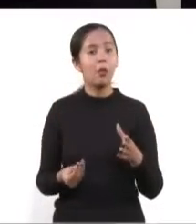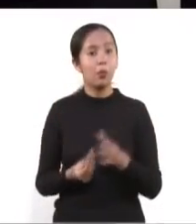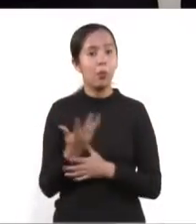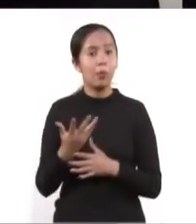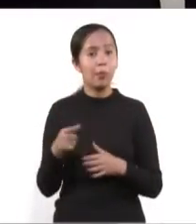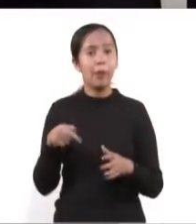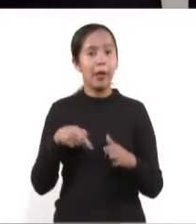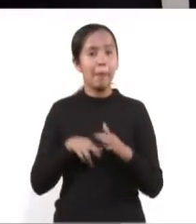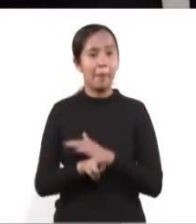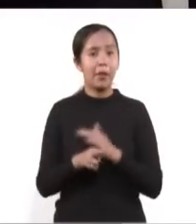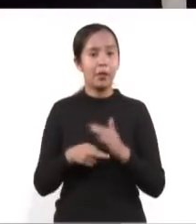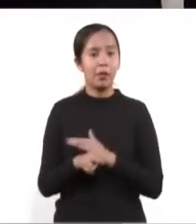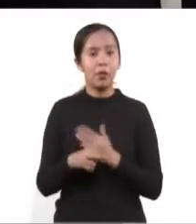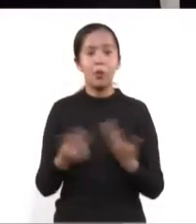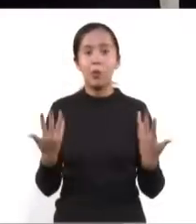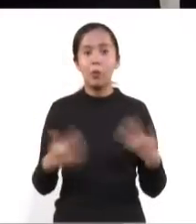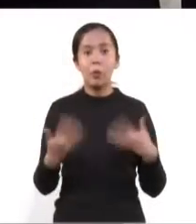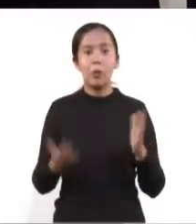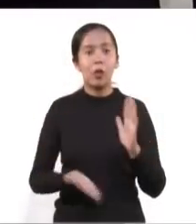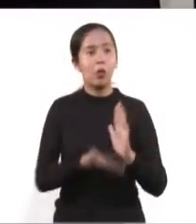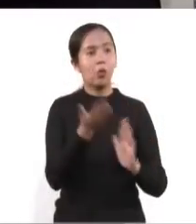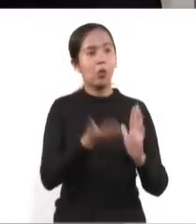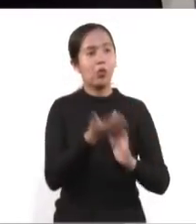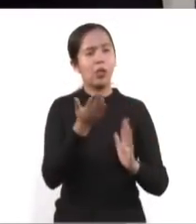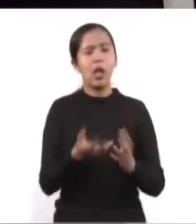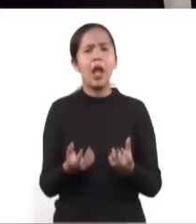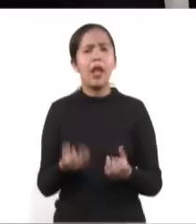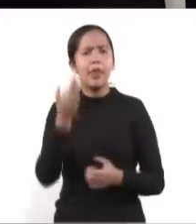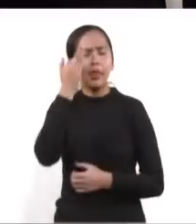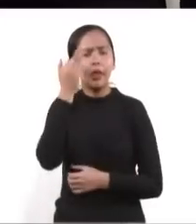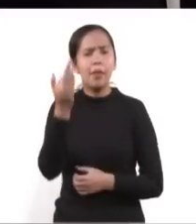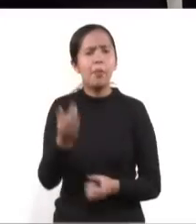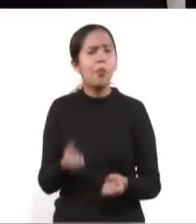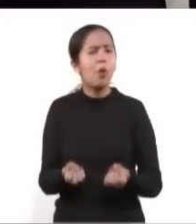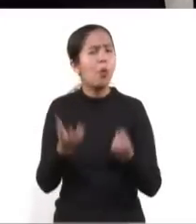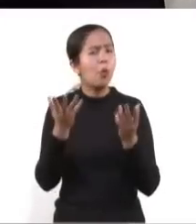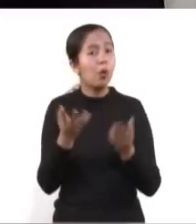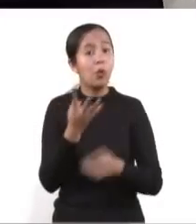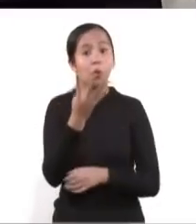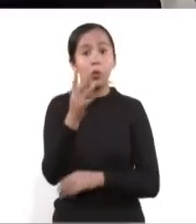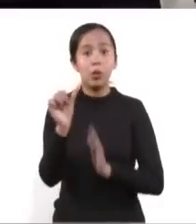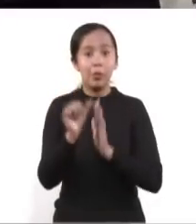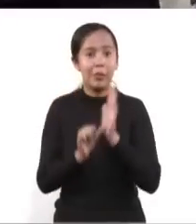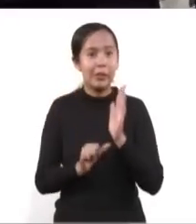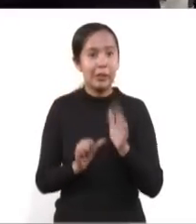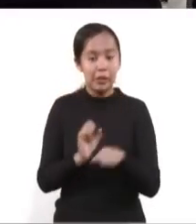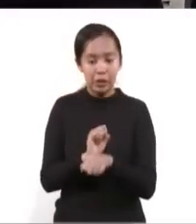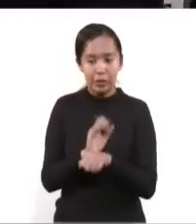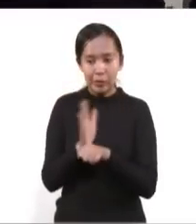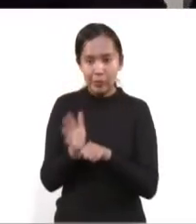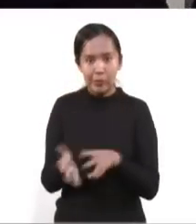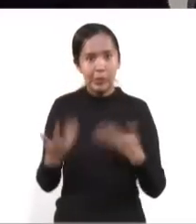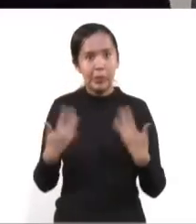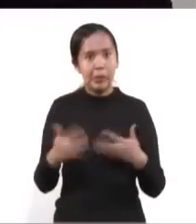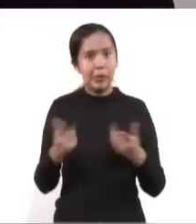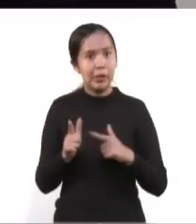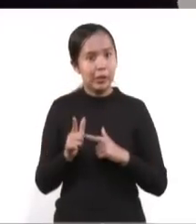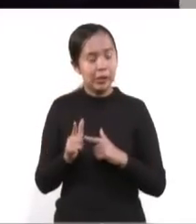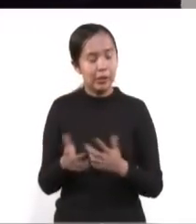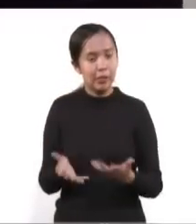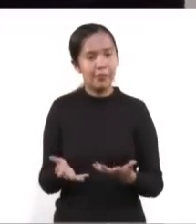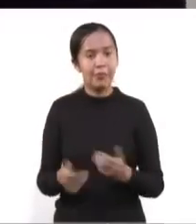tiempo récord. Nos lo construyeron y lo pusieron aquí en el lugar en 4 meses, un tiempo en plena pandemia y con…